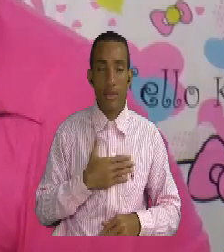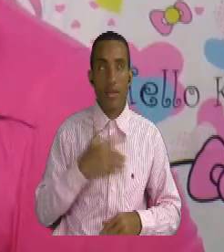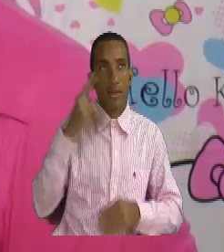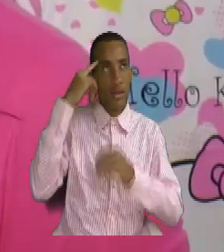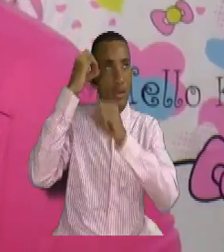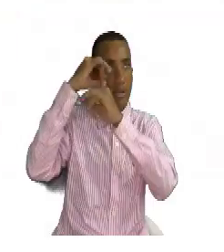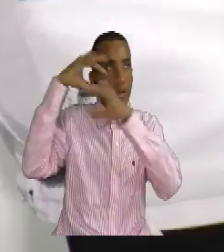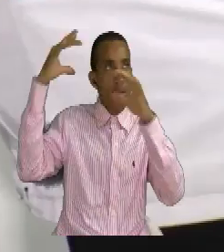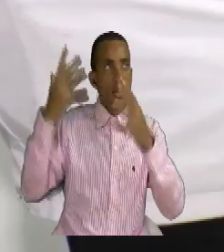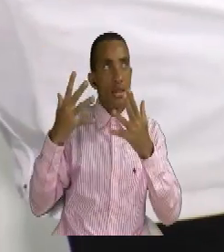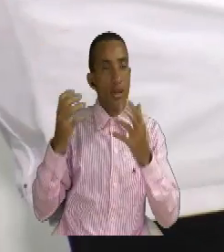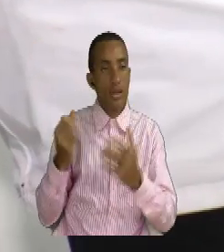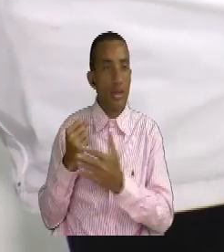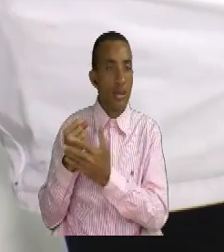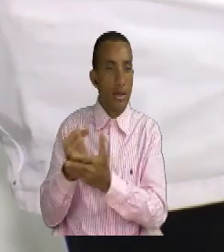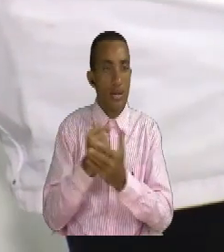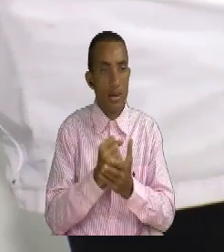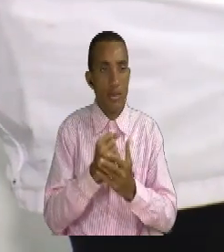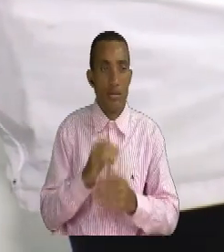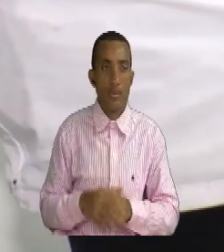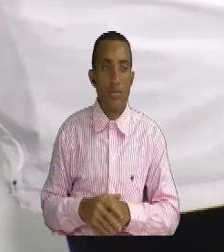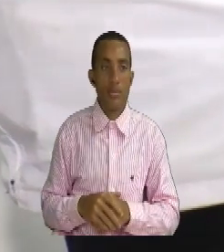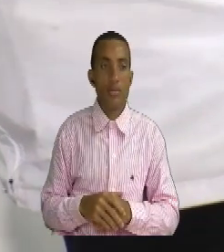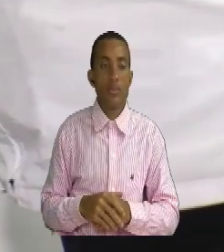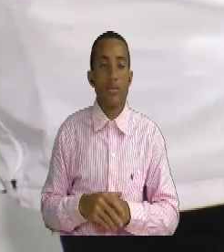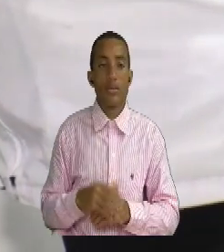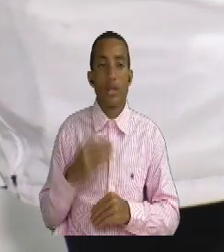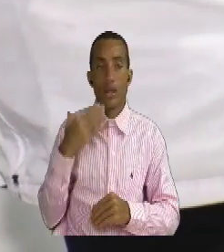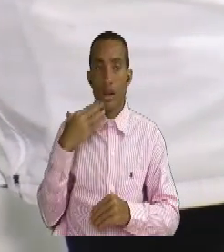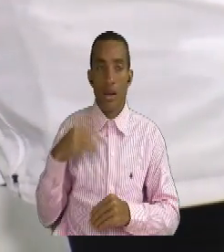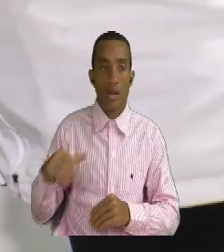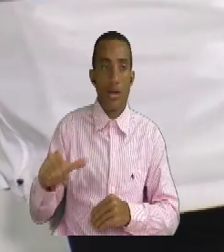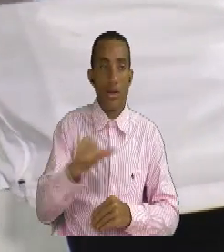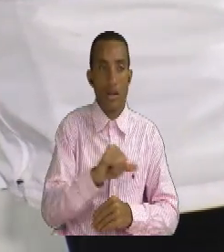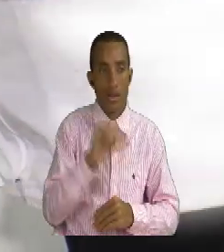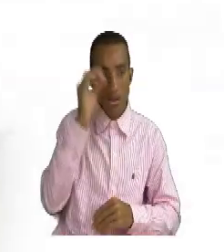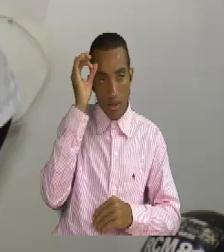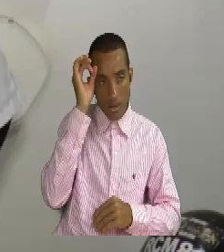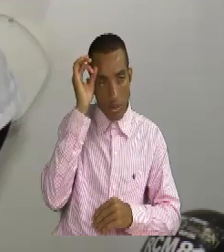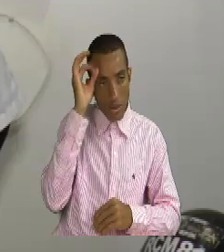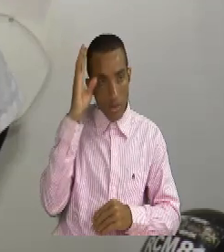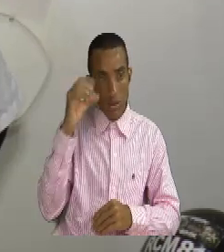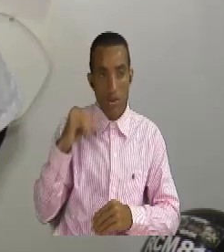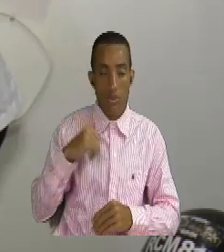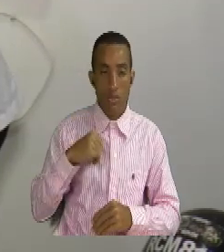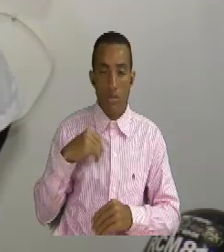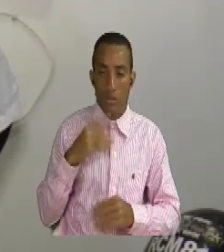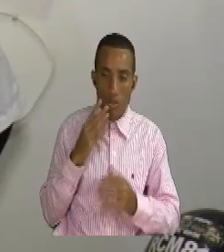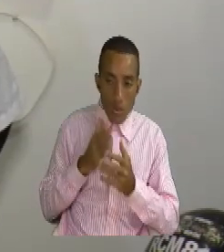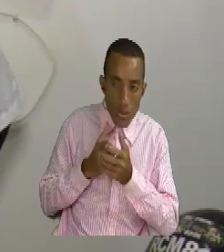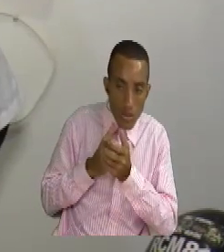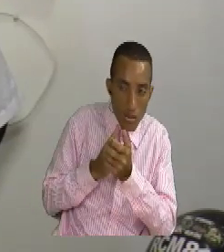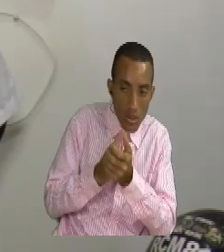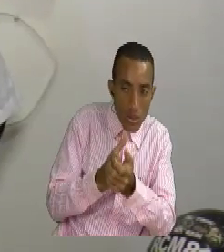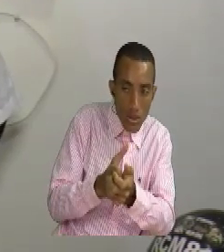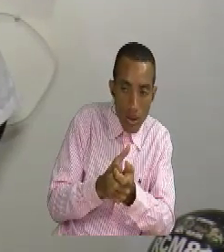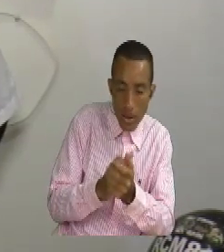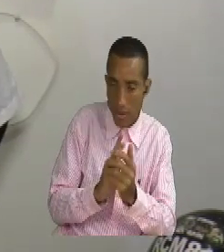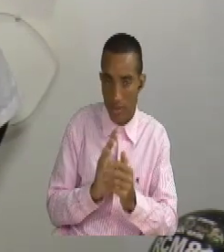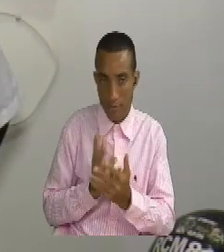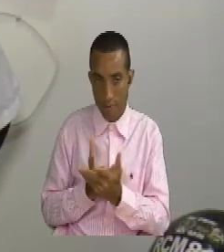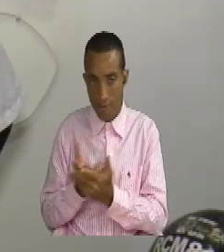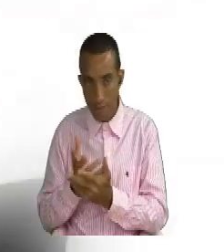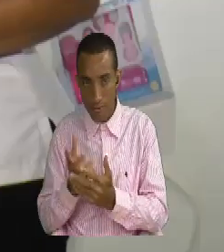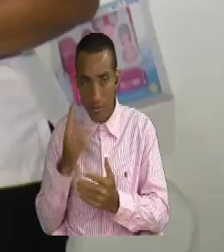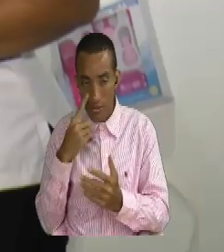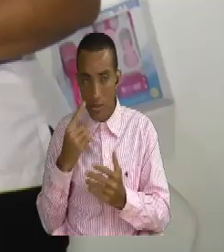querer colaborar un poco más con aquellas maternas que de pronto no tienen una alimentación adecuada, y además también ofrecerles los productos